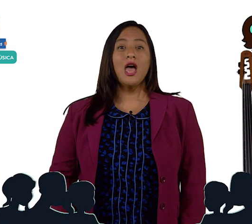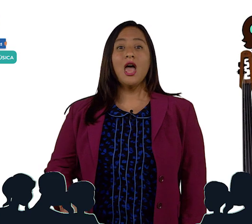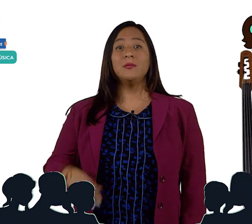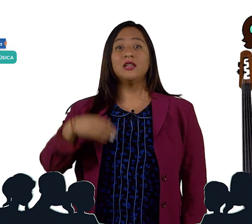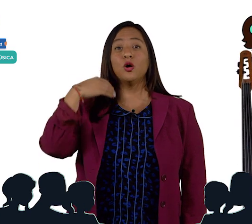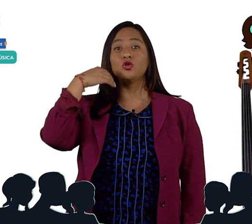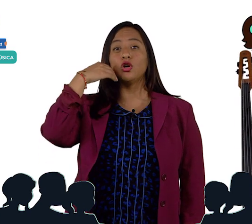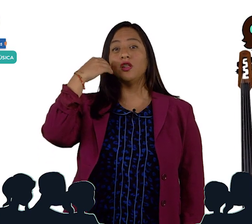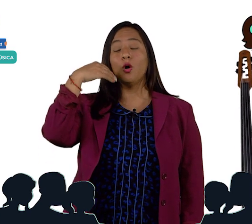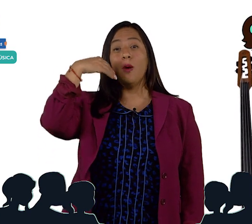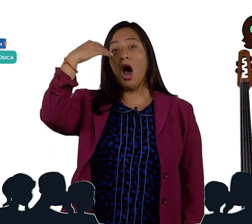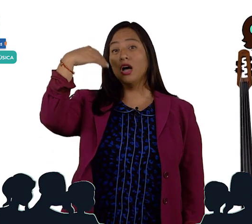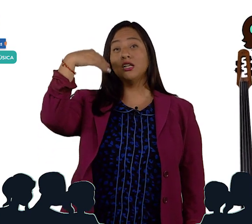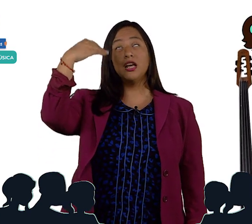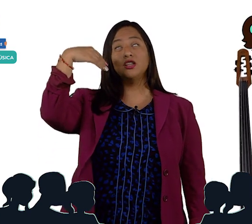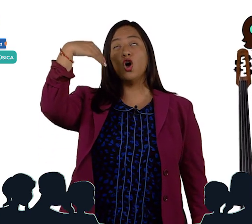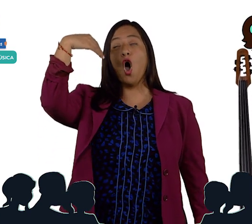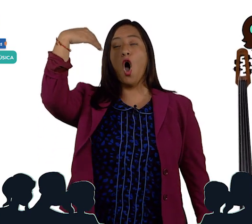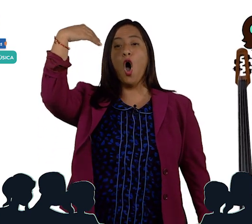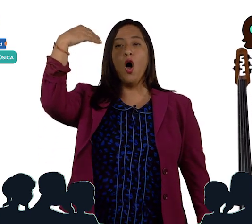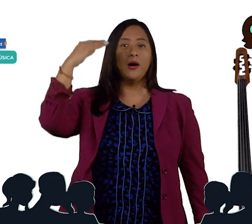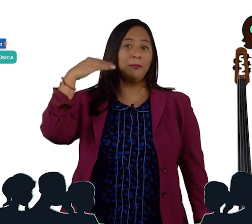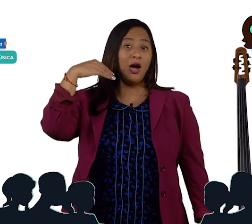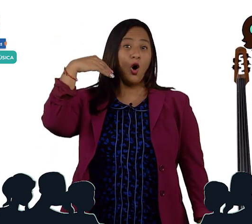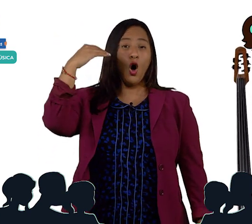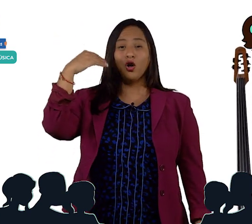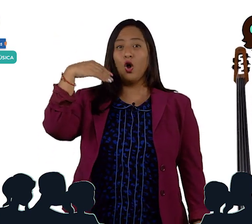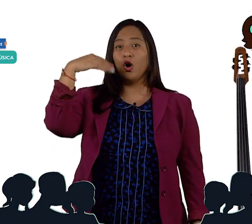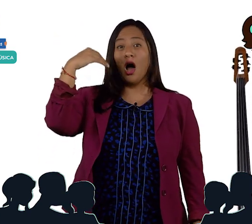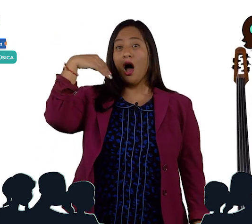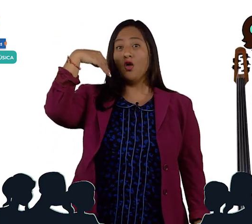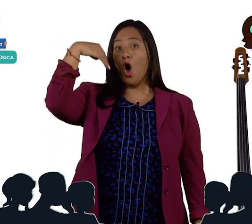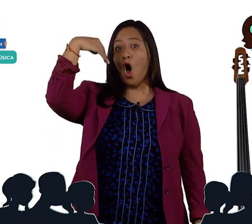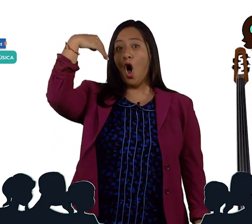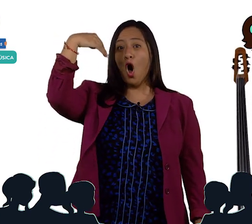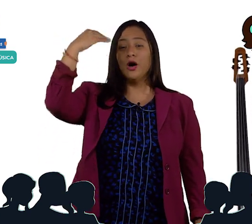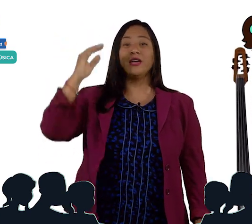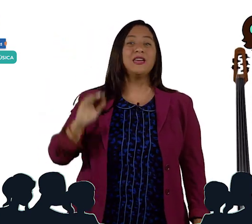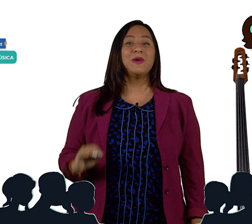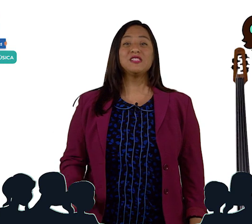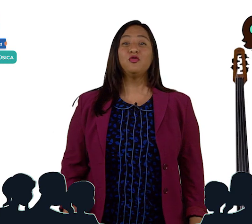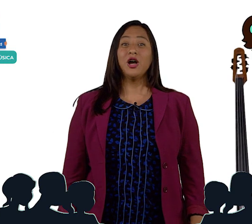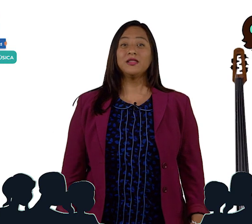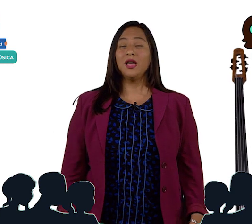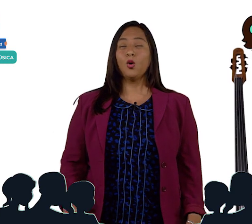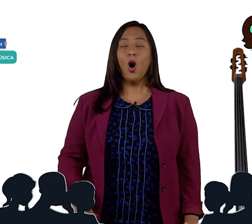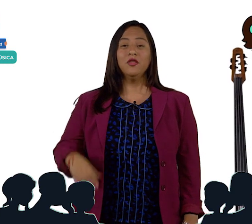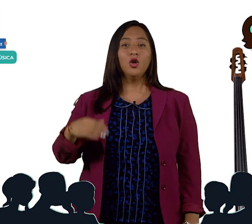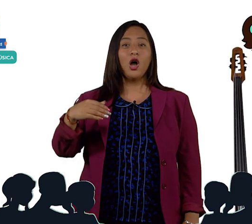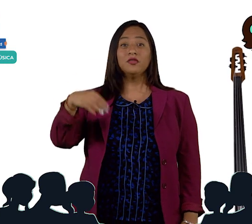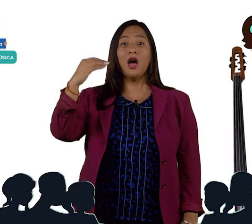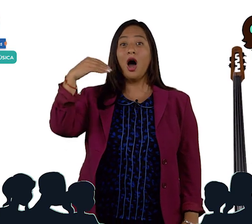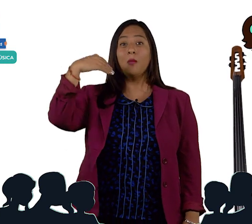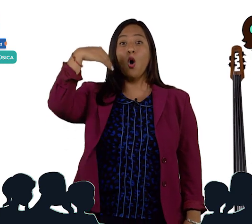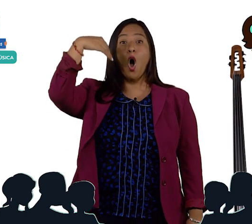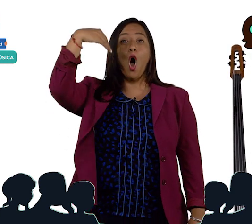voz emita un sonido más lindo, mejor colocado y más fuerte